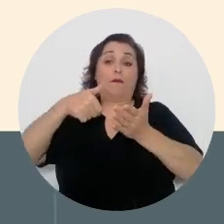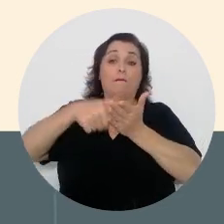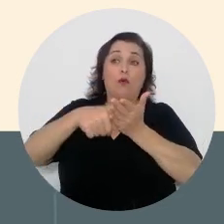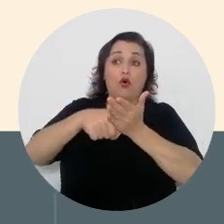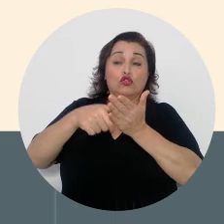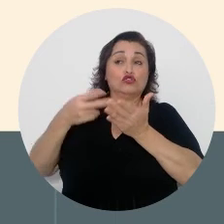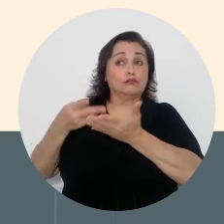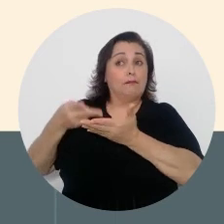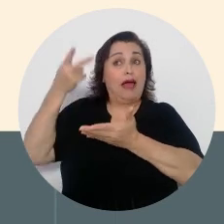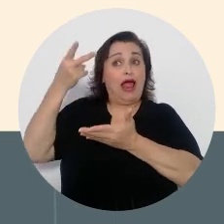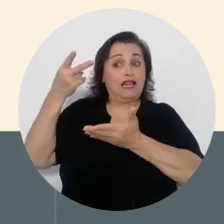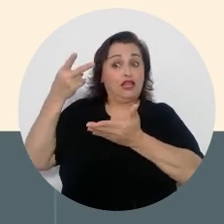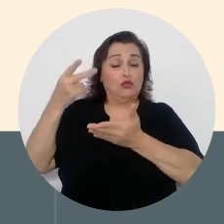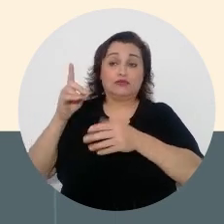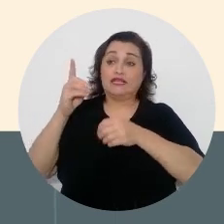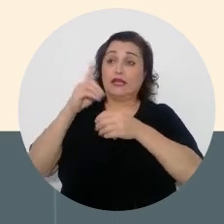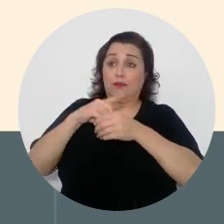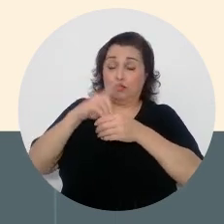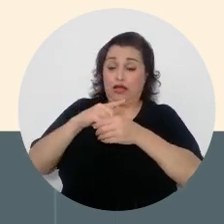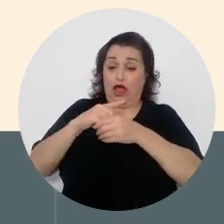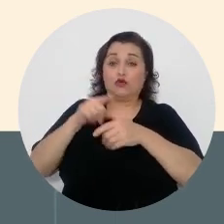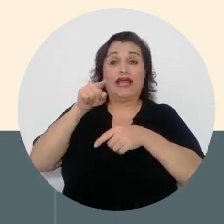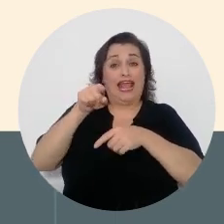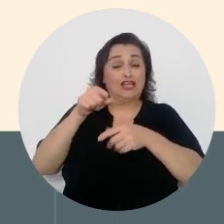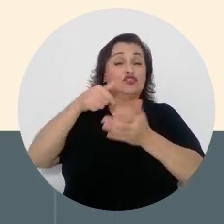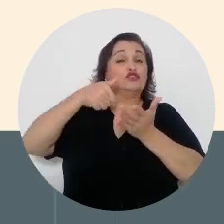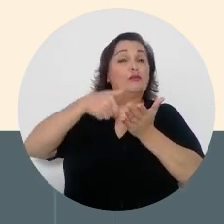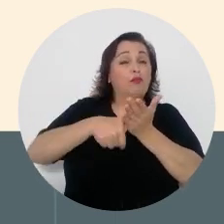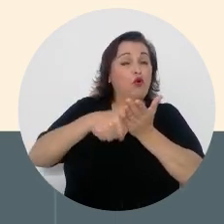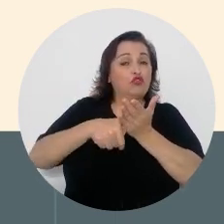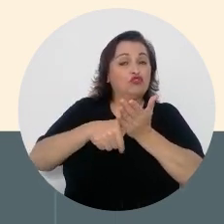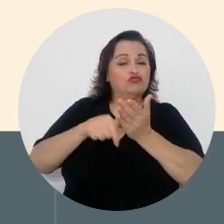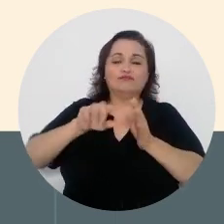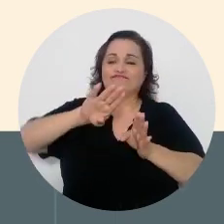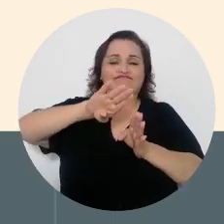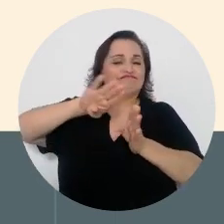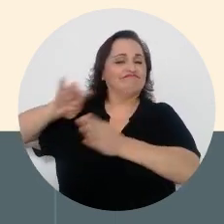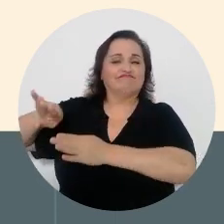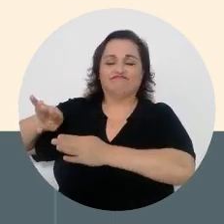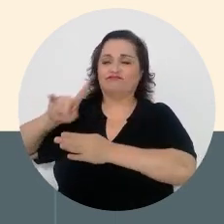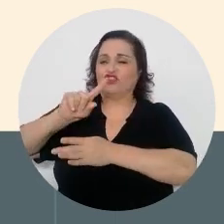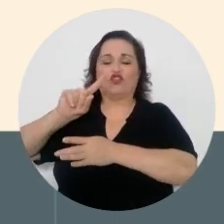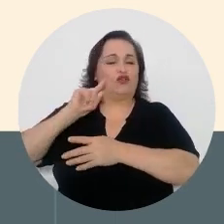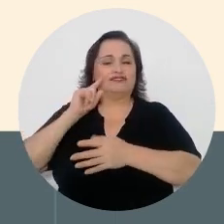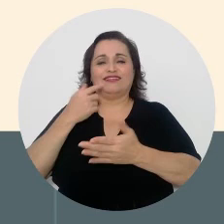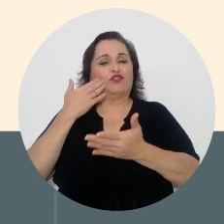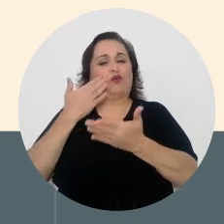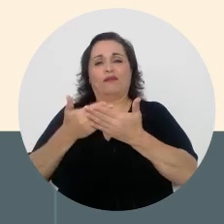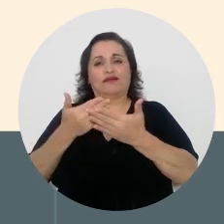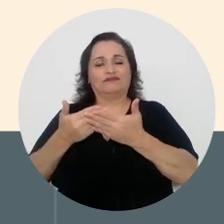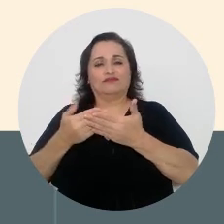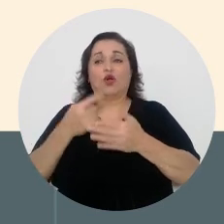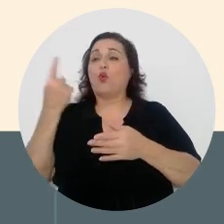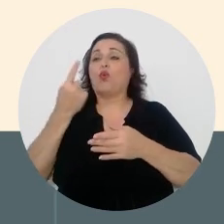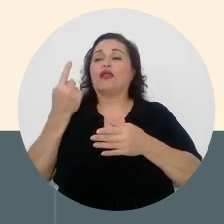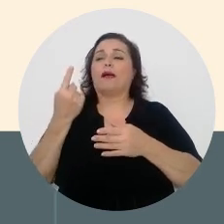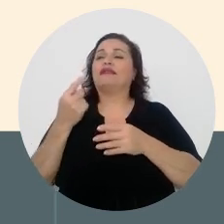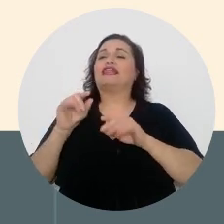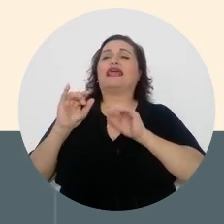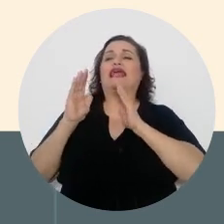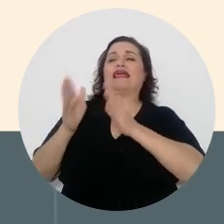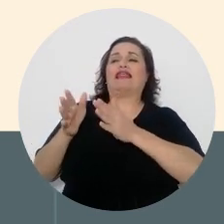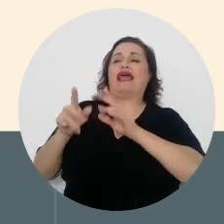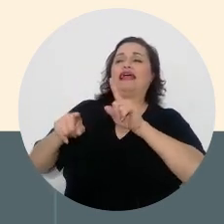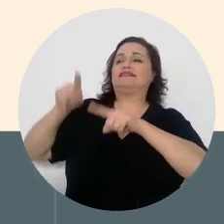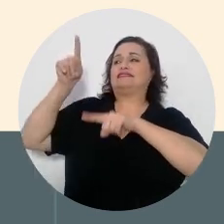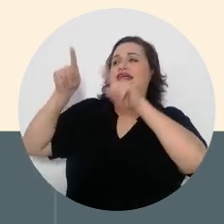la importancia de los votos válidos en el caso de los diputados, esos votos no se toman en cuenta.